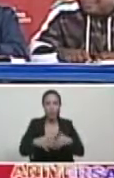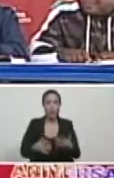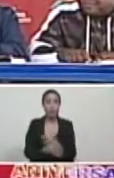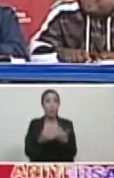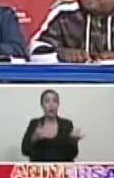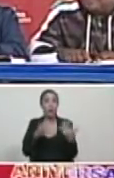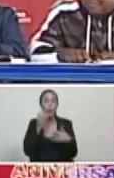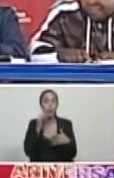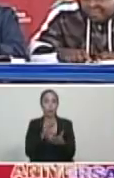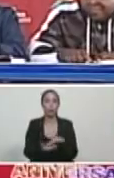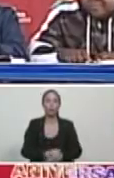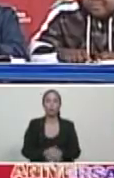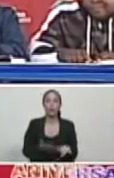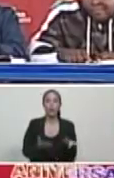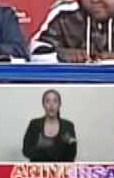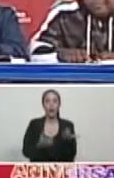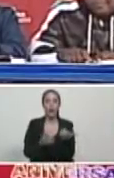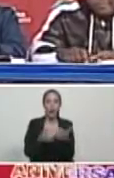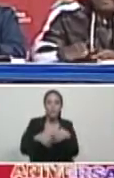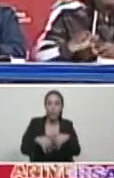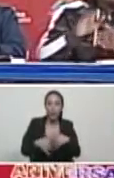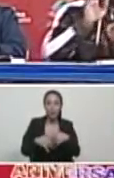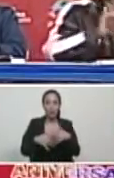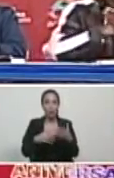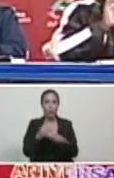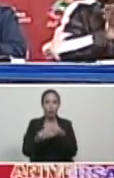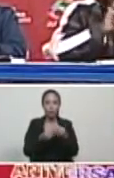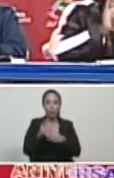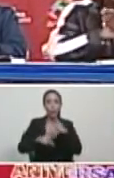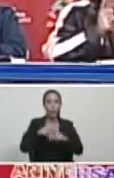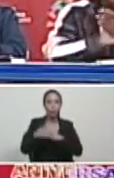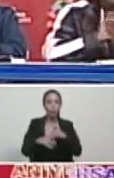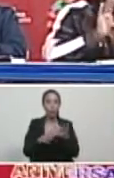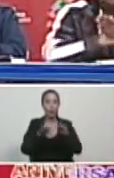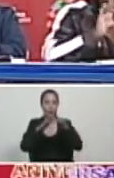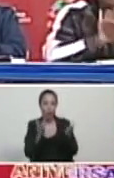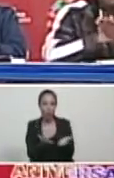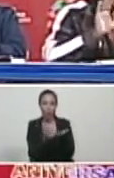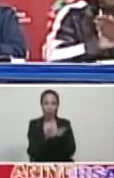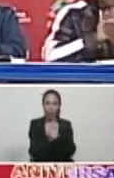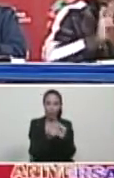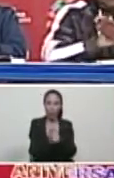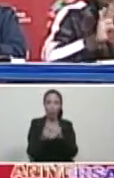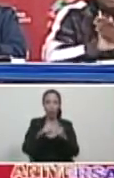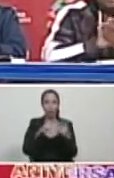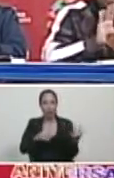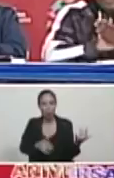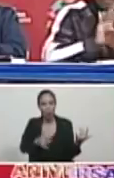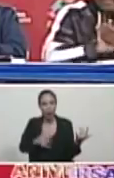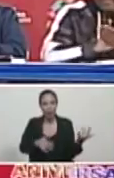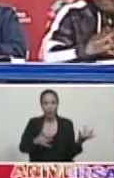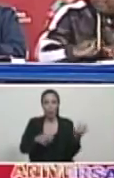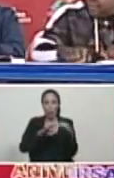instrumentos deportivos, culturales y musicales del Movimiento por la Paz y la Vida. El conglomerado de